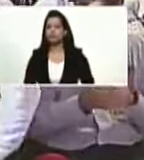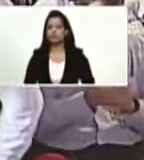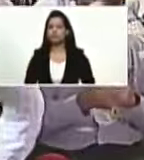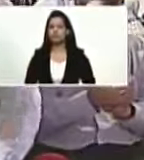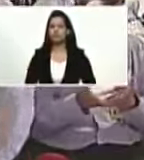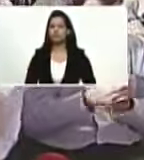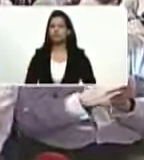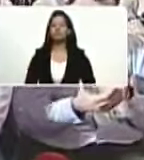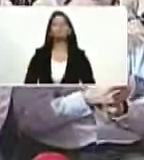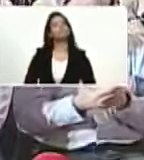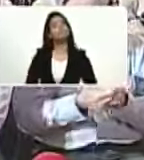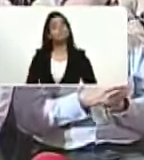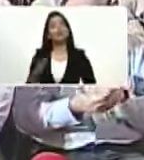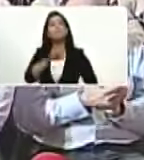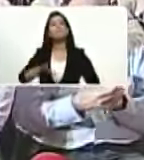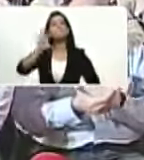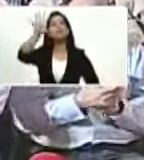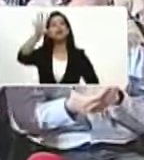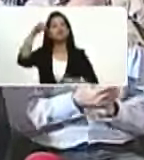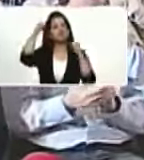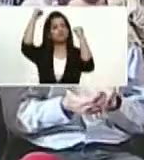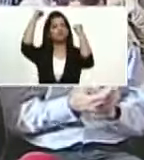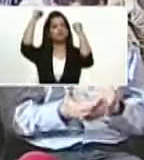¡Viva! ¡Que viva la patria!